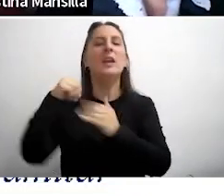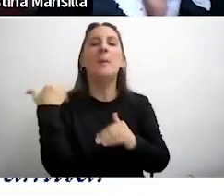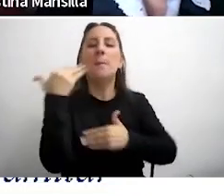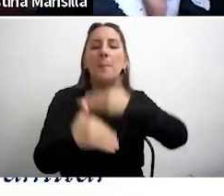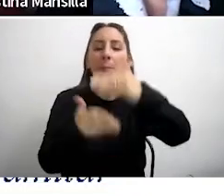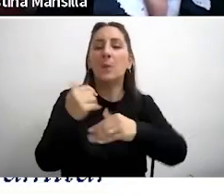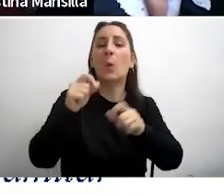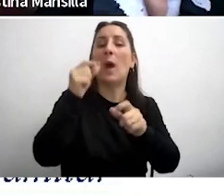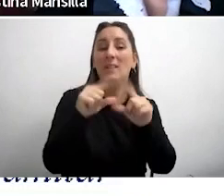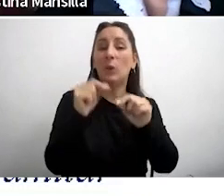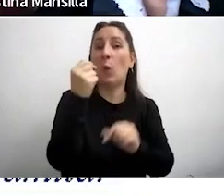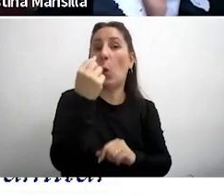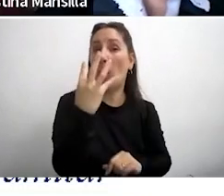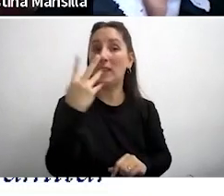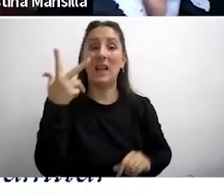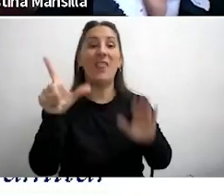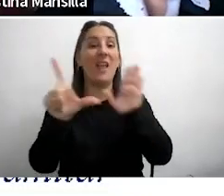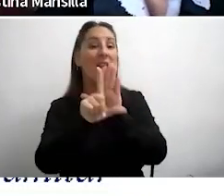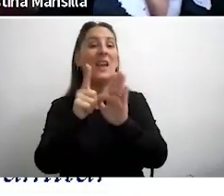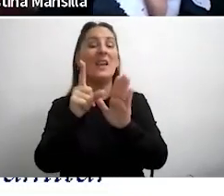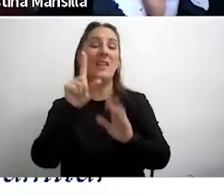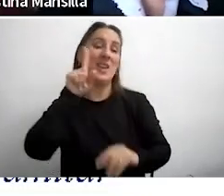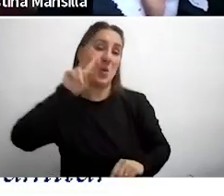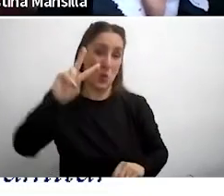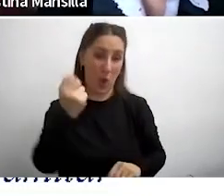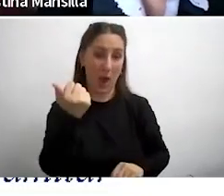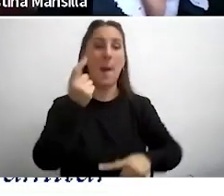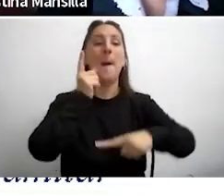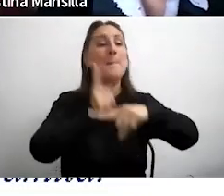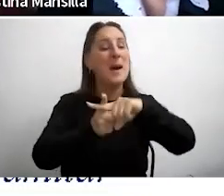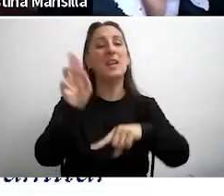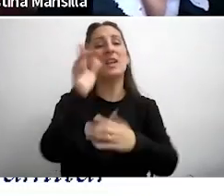artículo 43 de la Ley de Impuesto al Valor Agregado, más la resolución